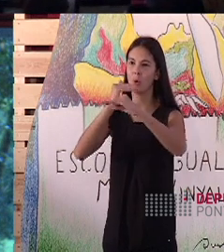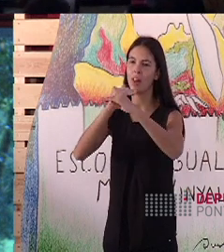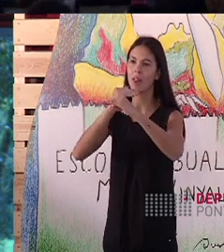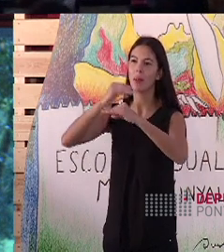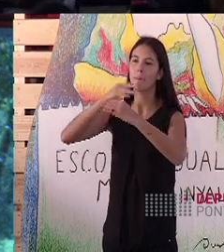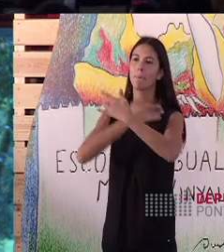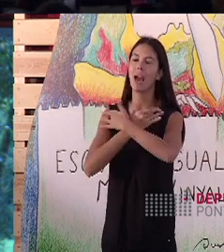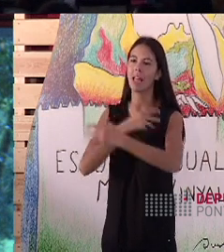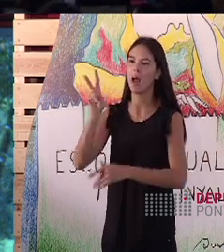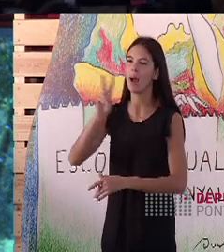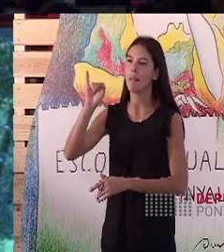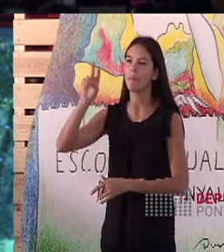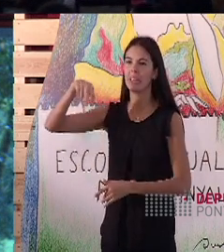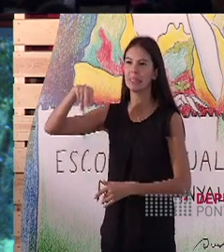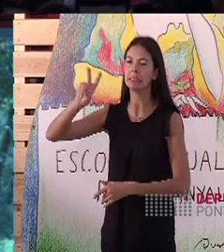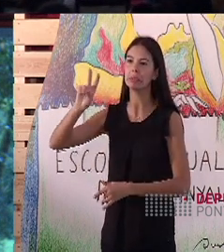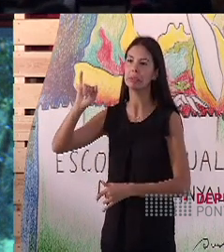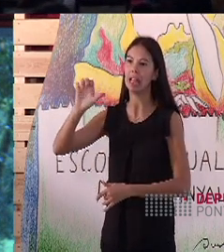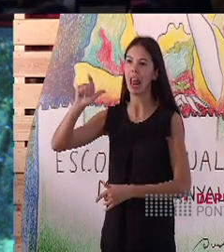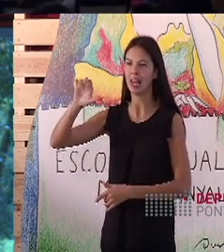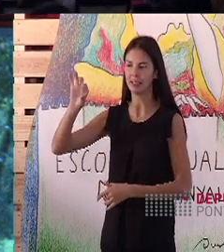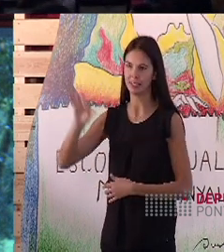María Viñals.